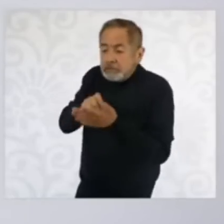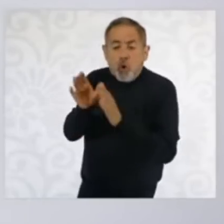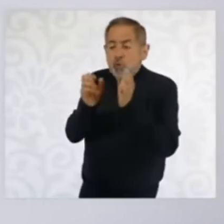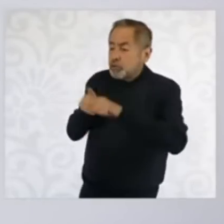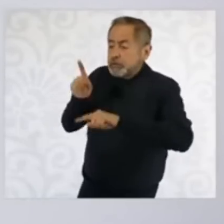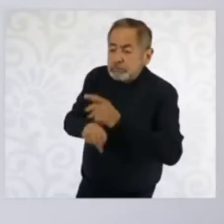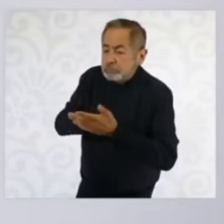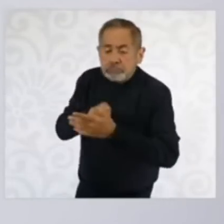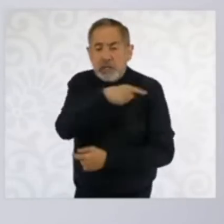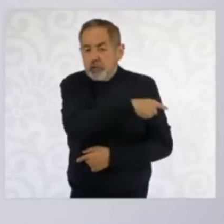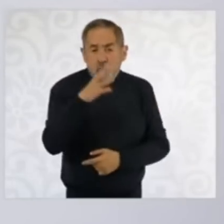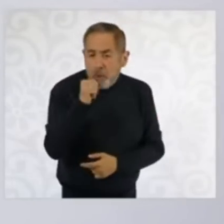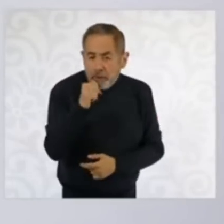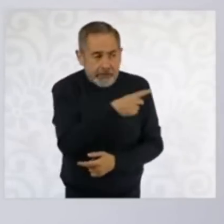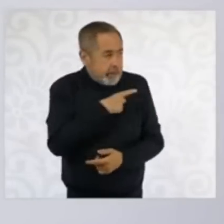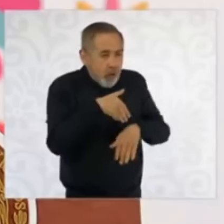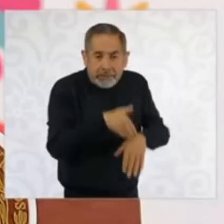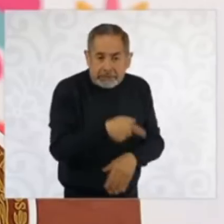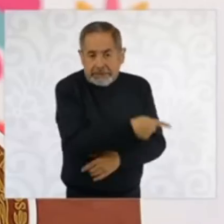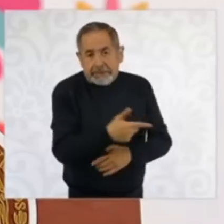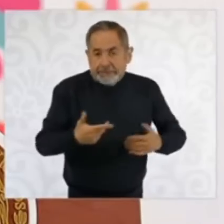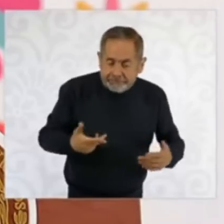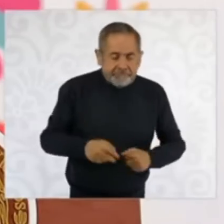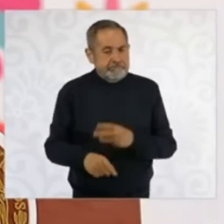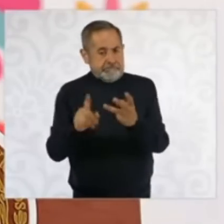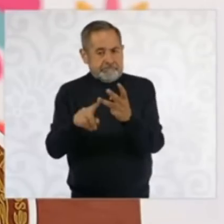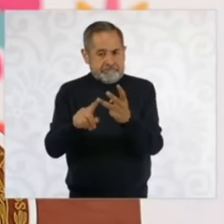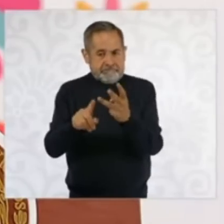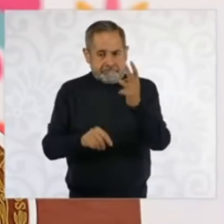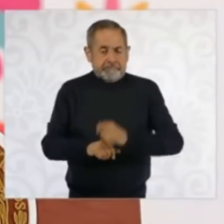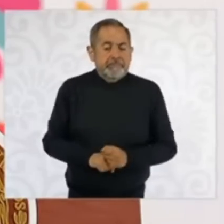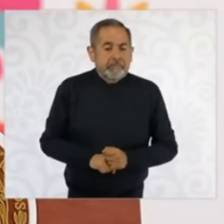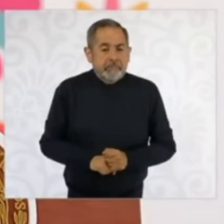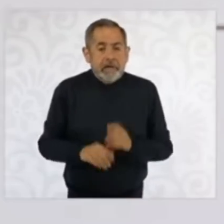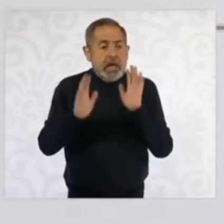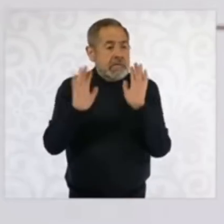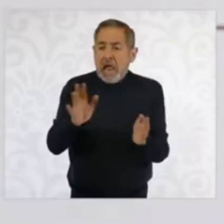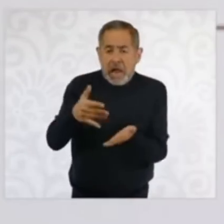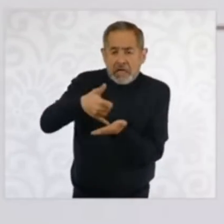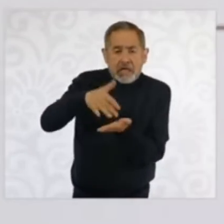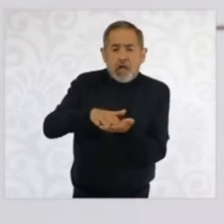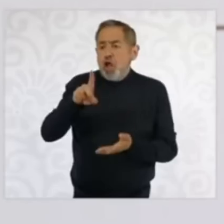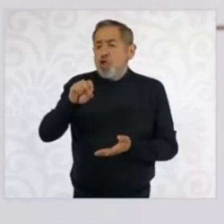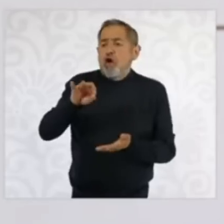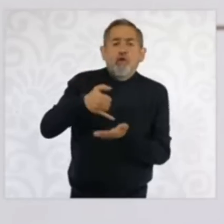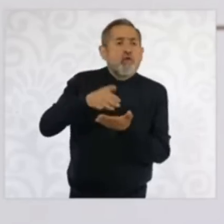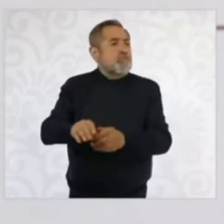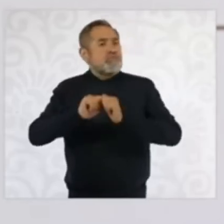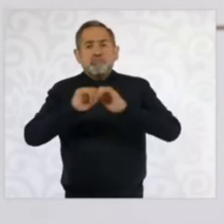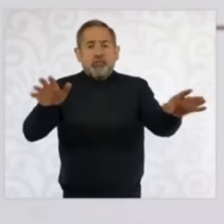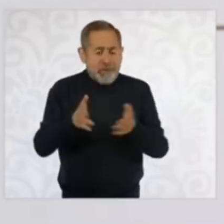pues deberían tomar esto en cuenta. Y tercero, ya fue publicada la reforma